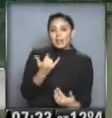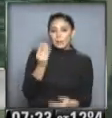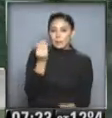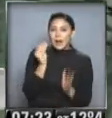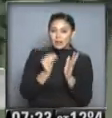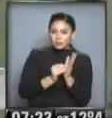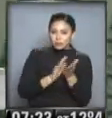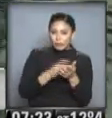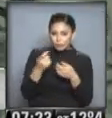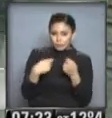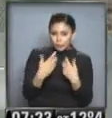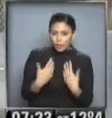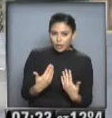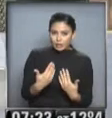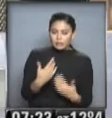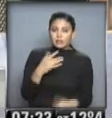esto.